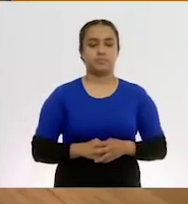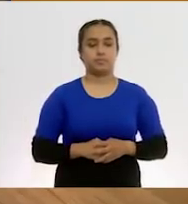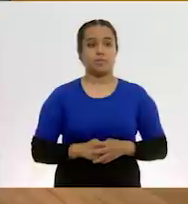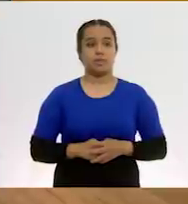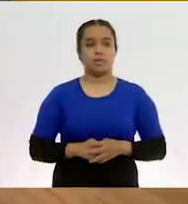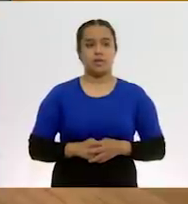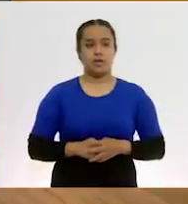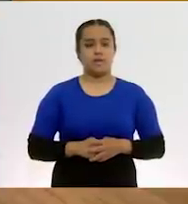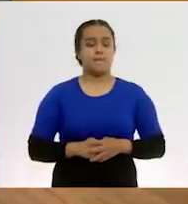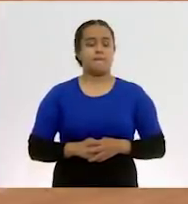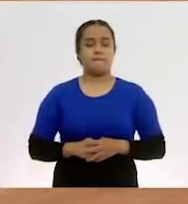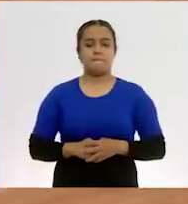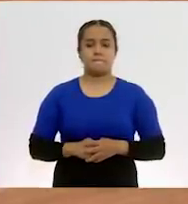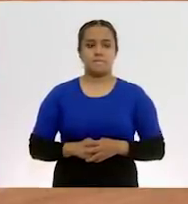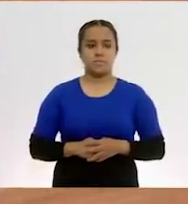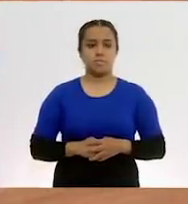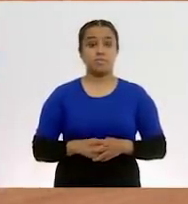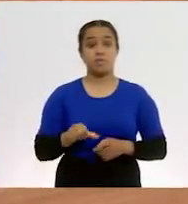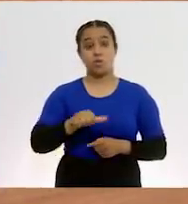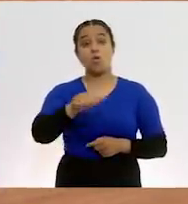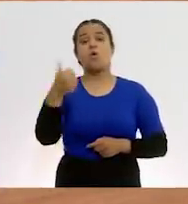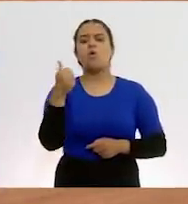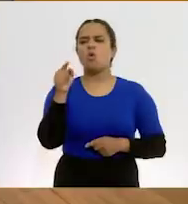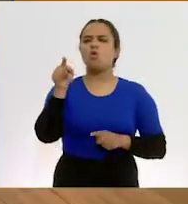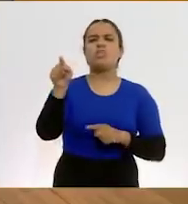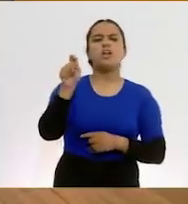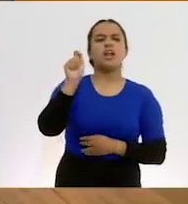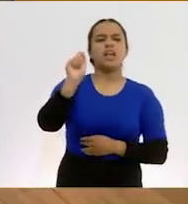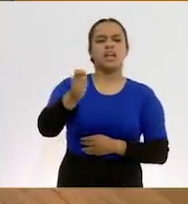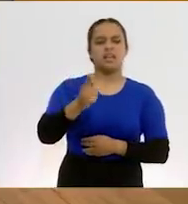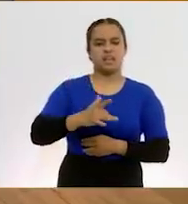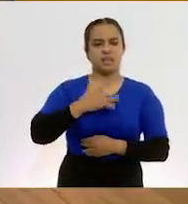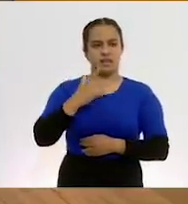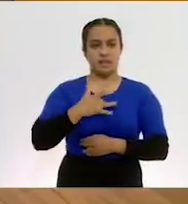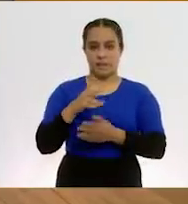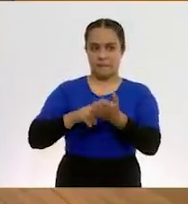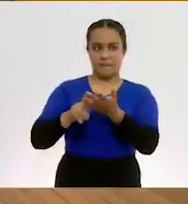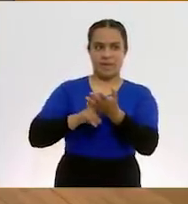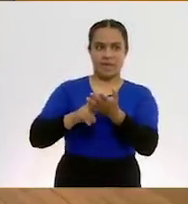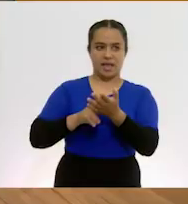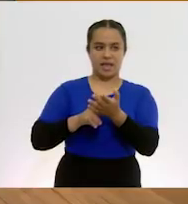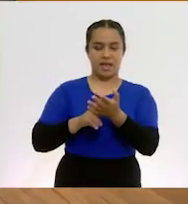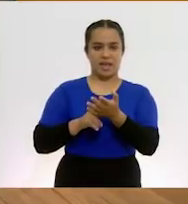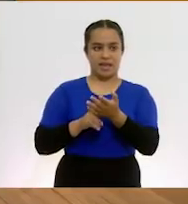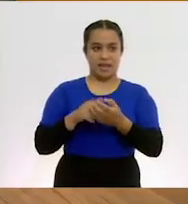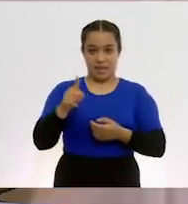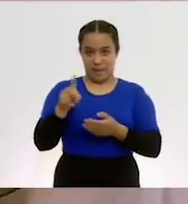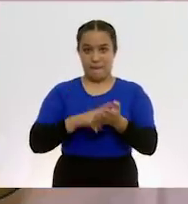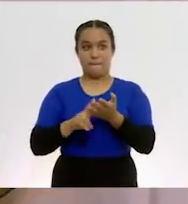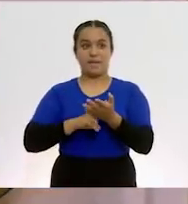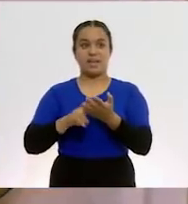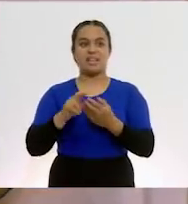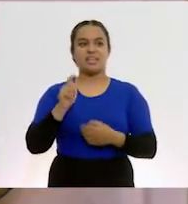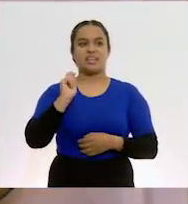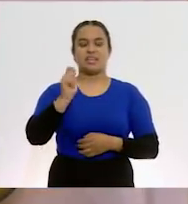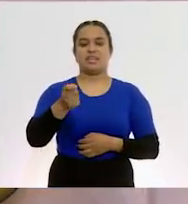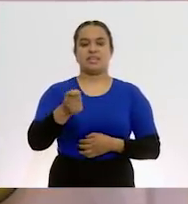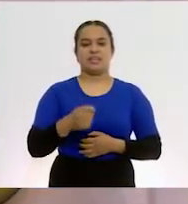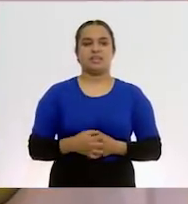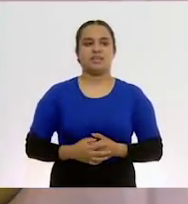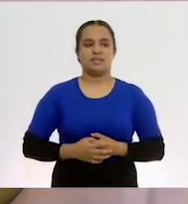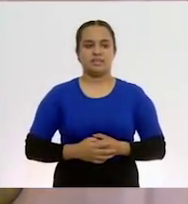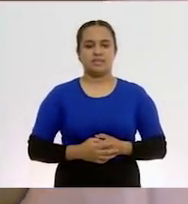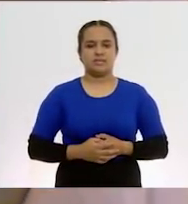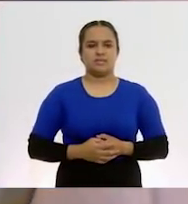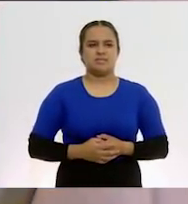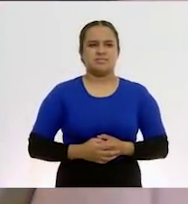Vale. A ver, ¿esta qué te dice? Está verde, ¿eh? Esta está verde. Es como...